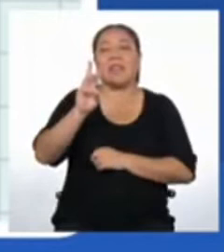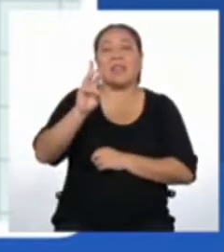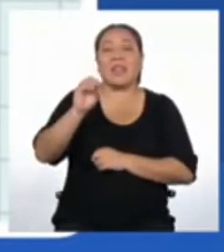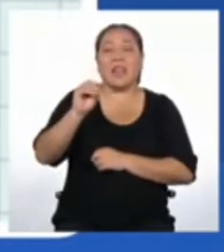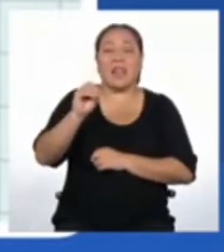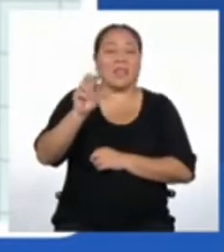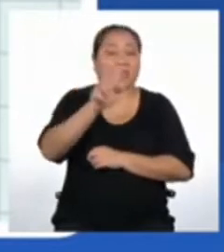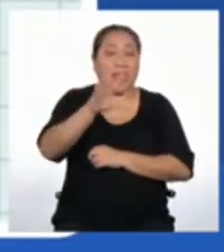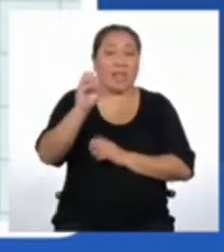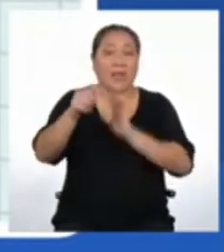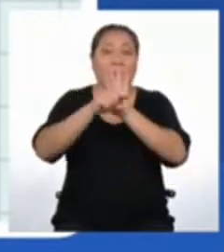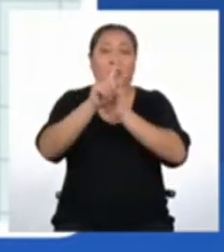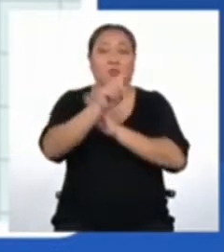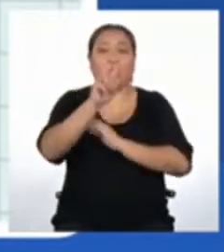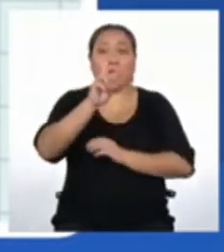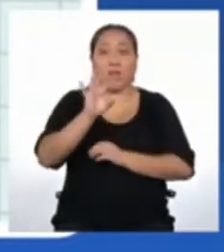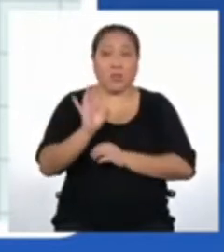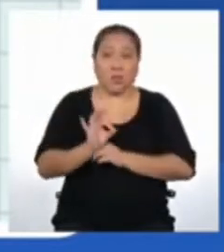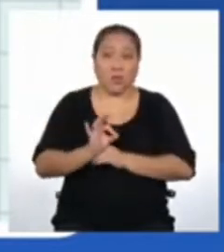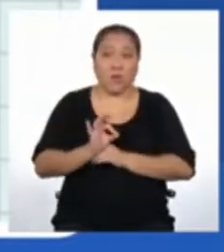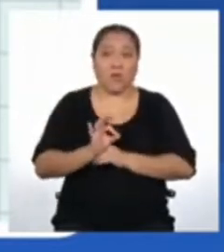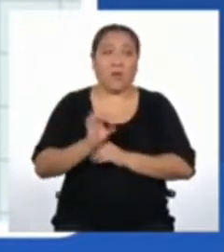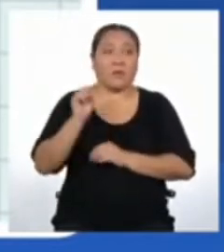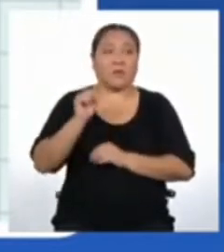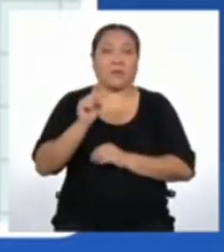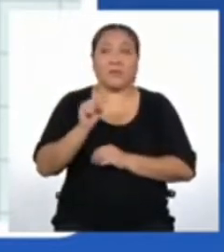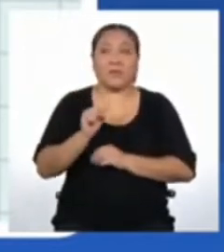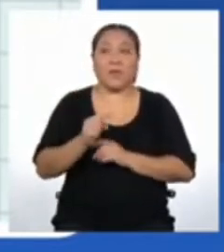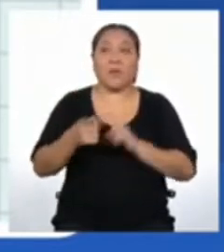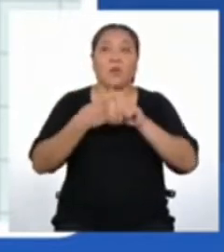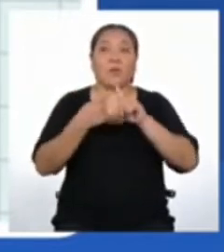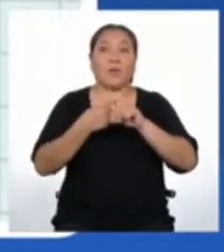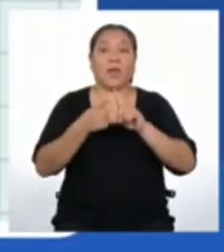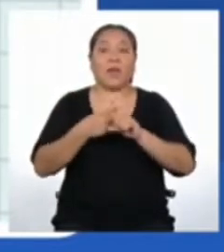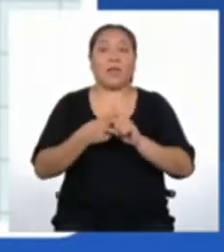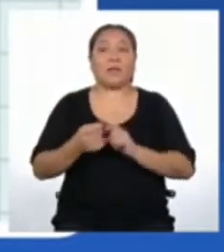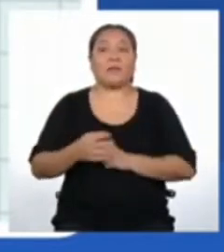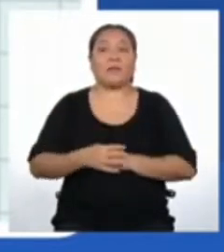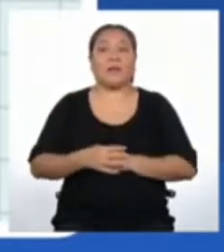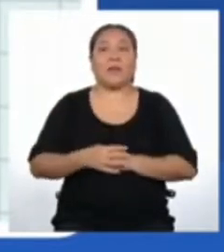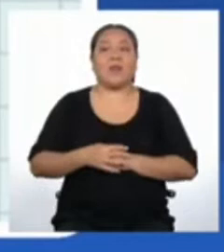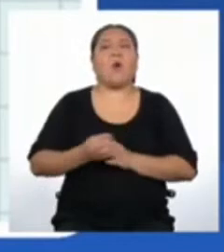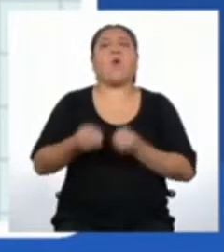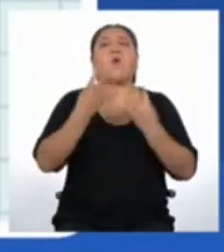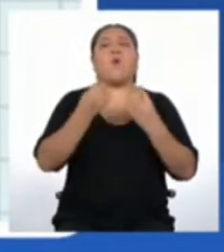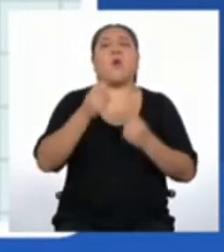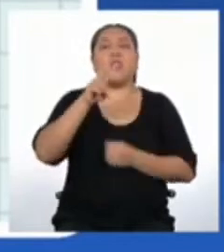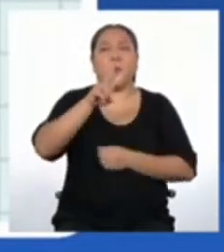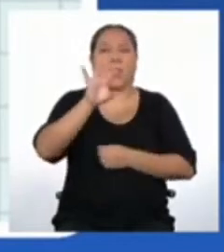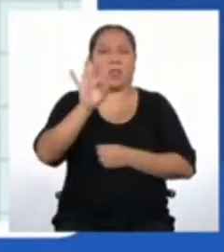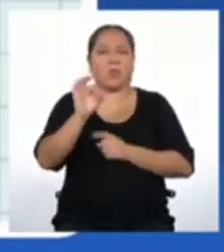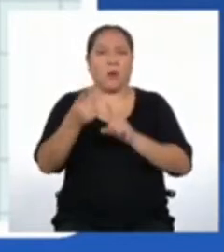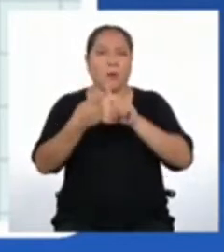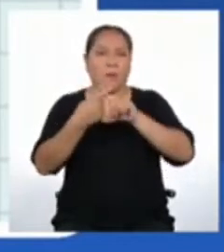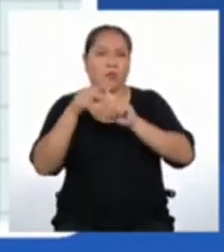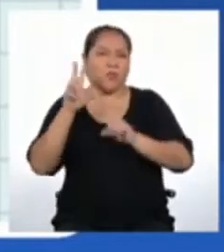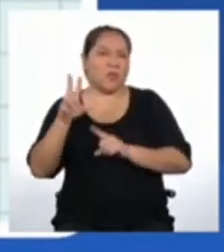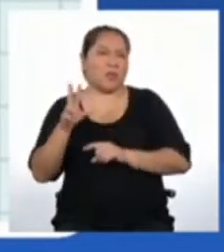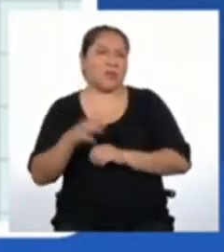1, 29. Nos toca multiplicar ahora. ¿Quién nos puede decir cuánto es 29 por